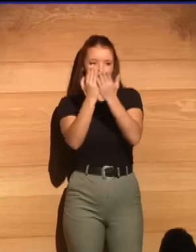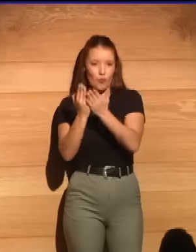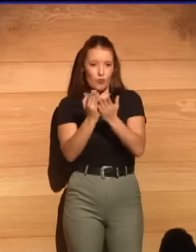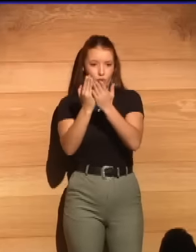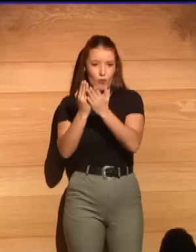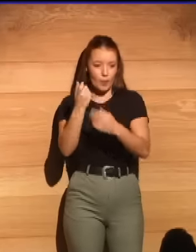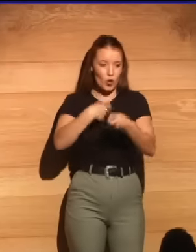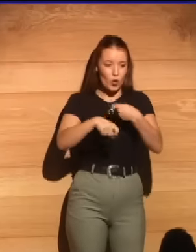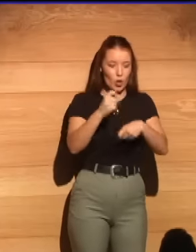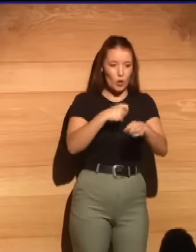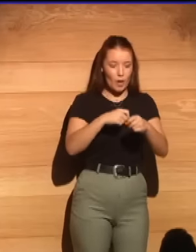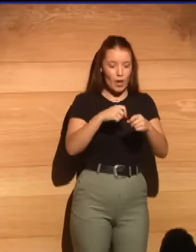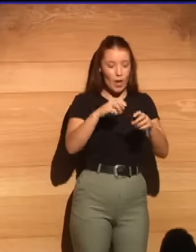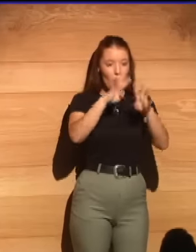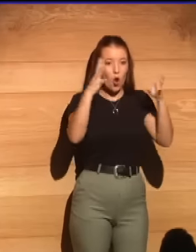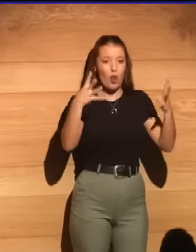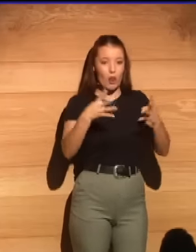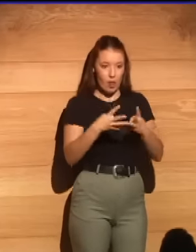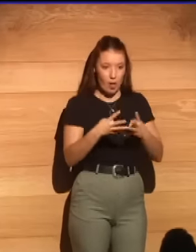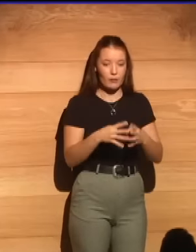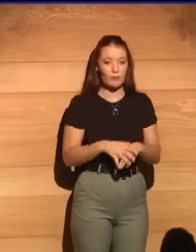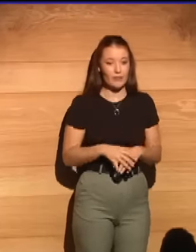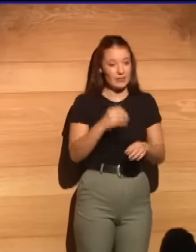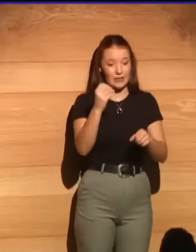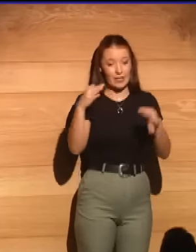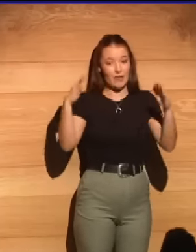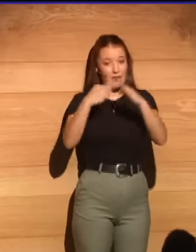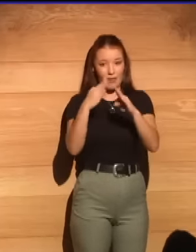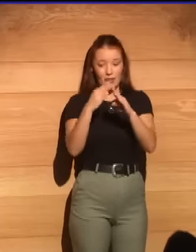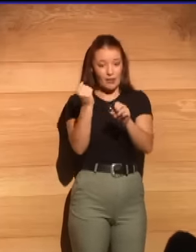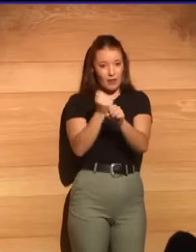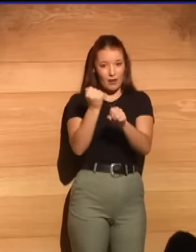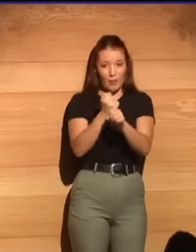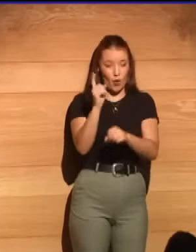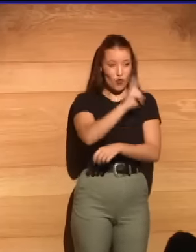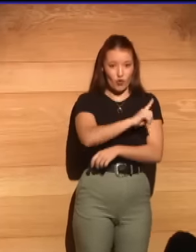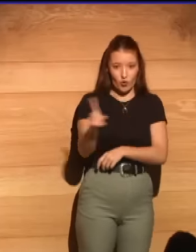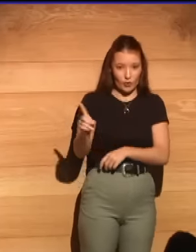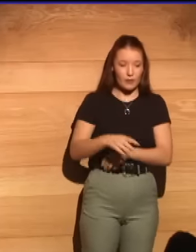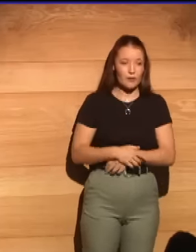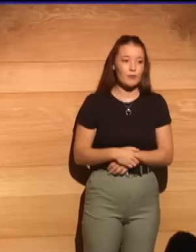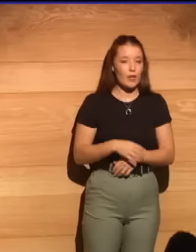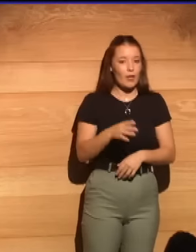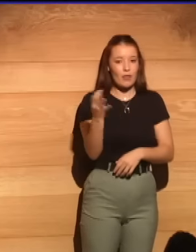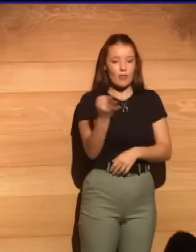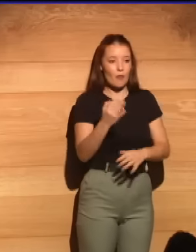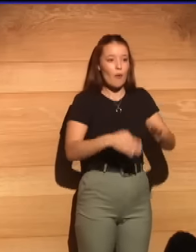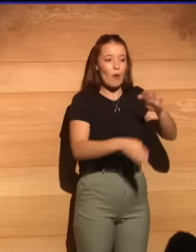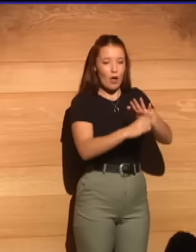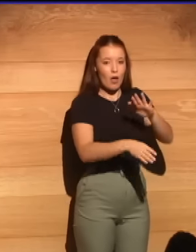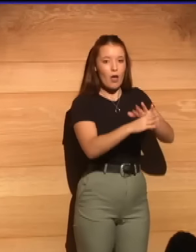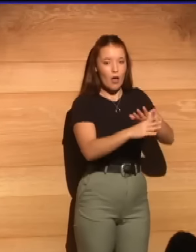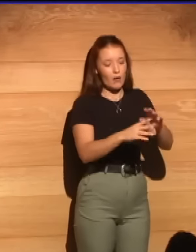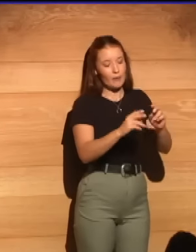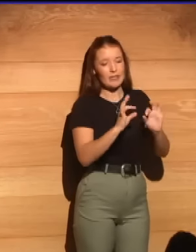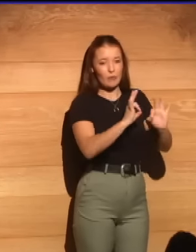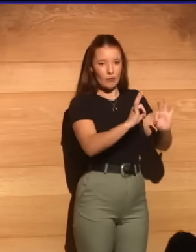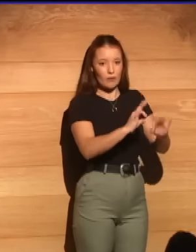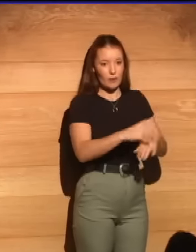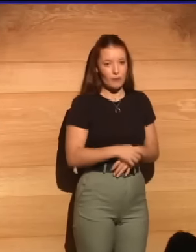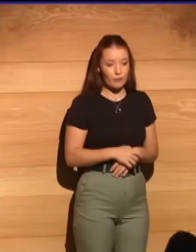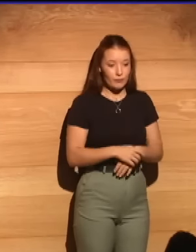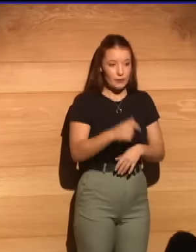del teletrabajo. Tenemos que volver a una situación de normalidad en el teletrabajo. España además es pionera en una ley del teletrabajo para